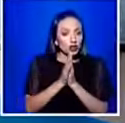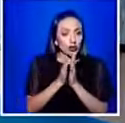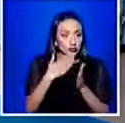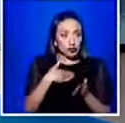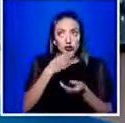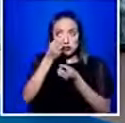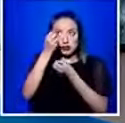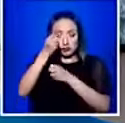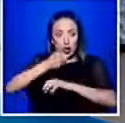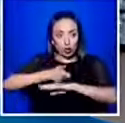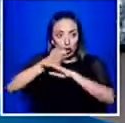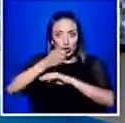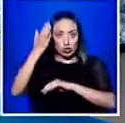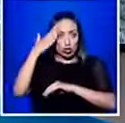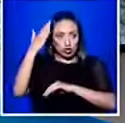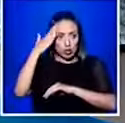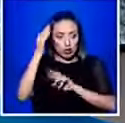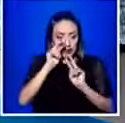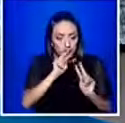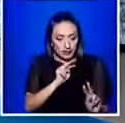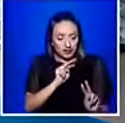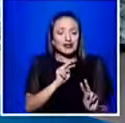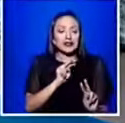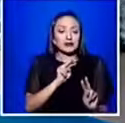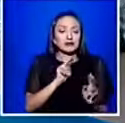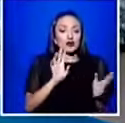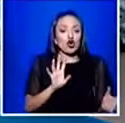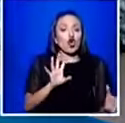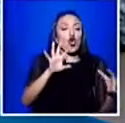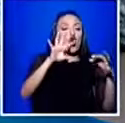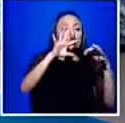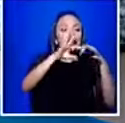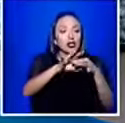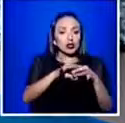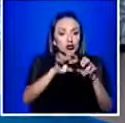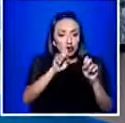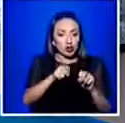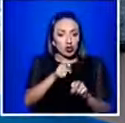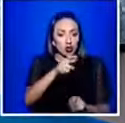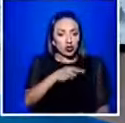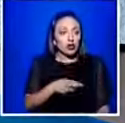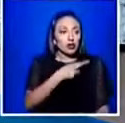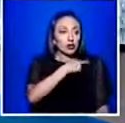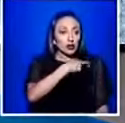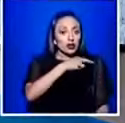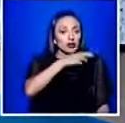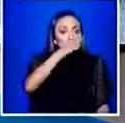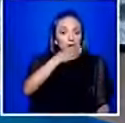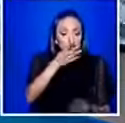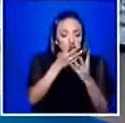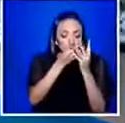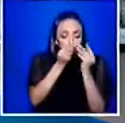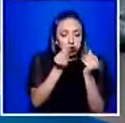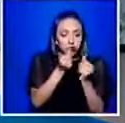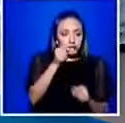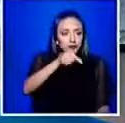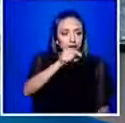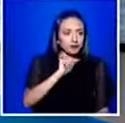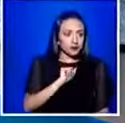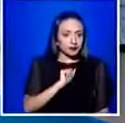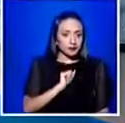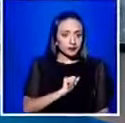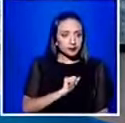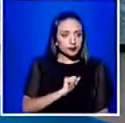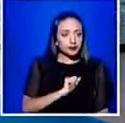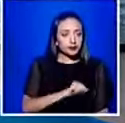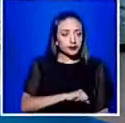entre ustedes y las autoridades para que al menos así las vayan los encargados a solucionar este gran problema que ustedes han